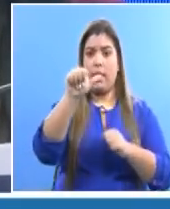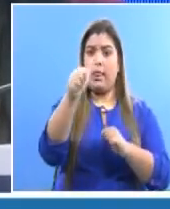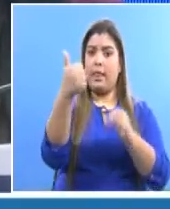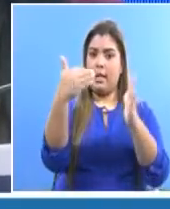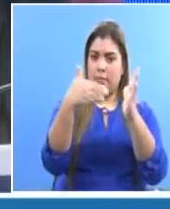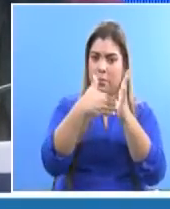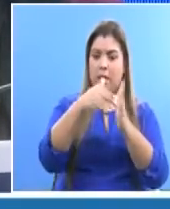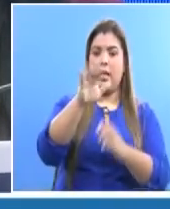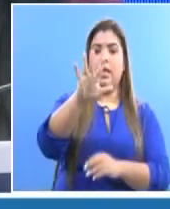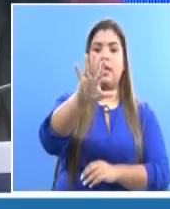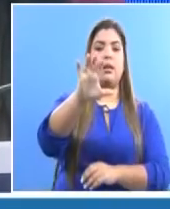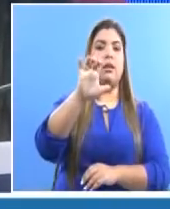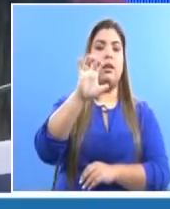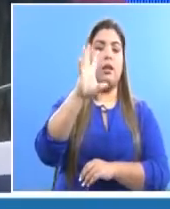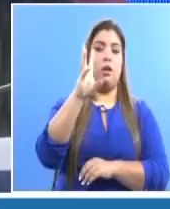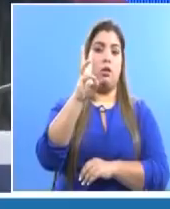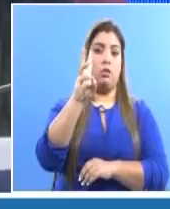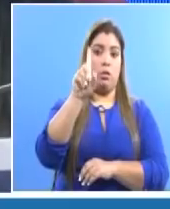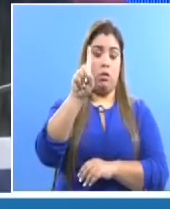10.561,